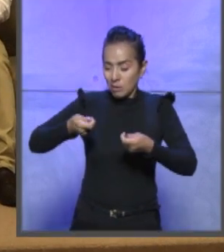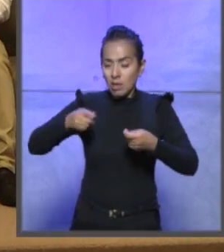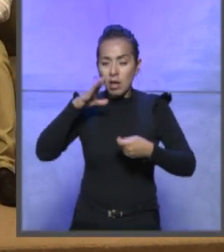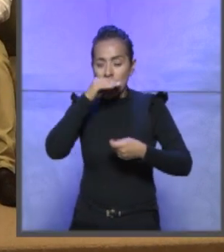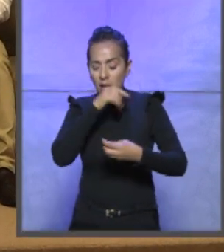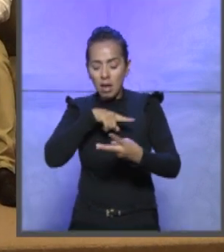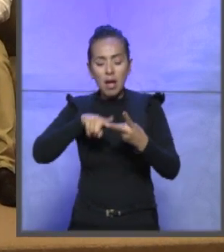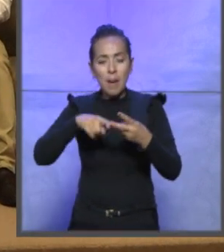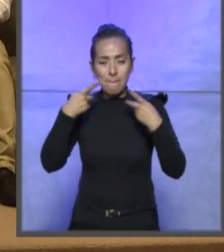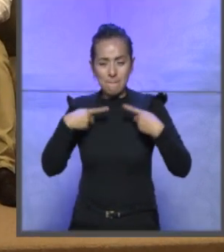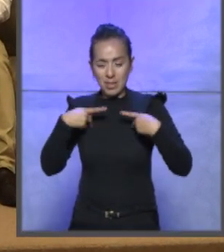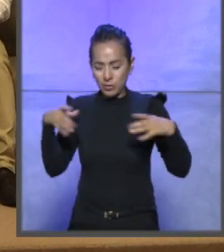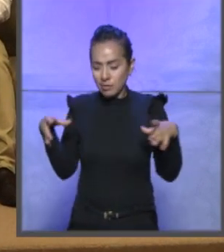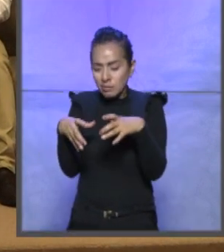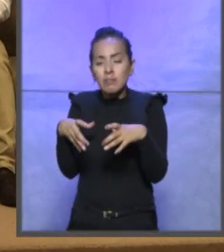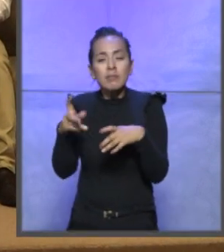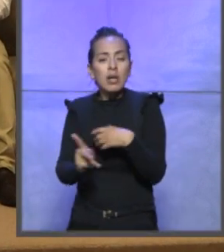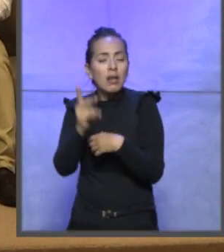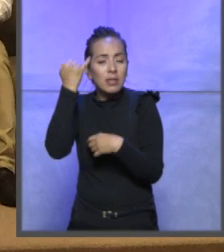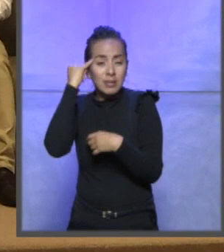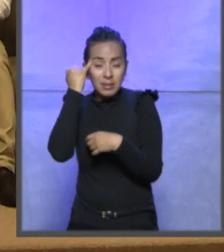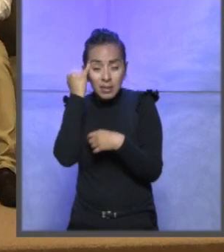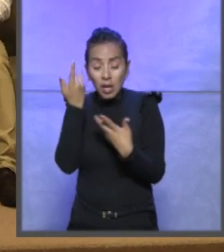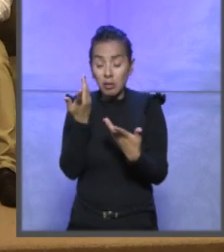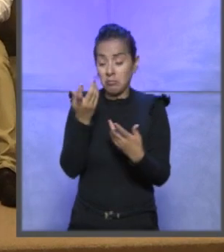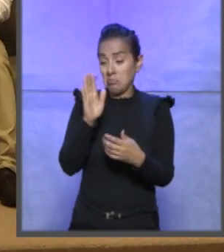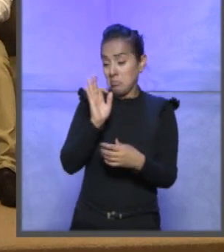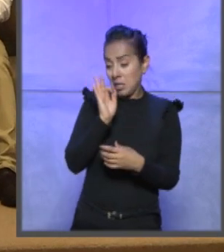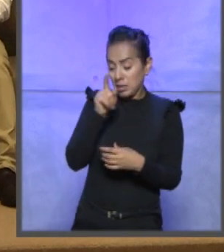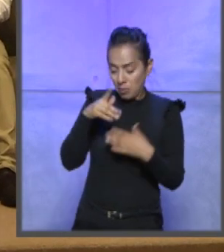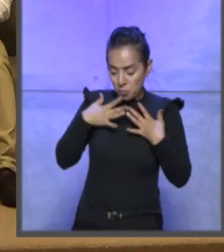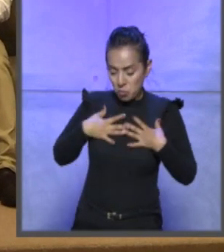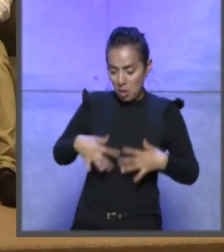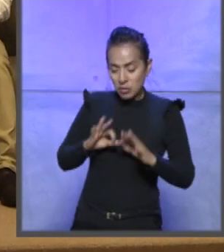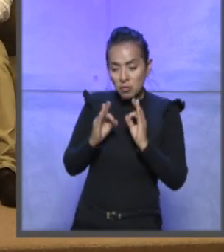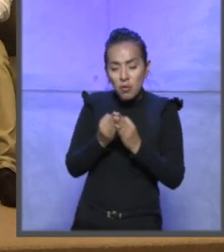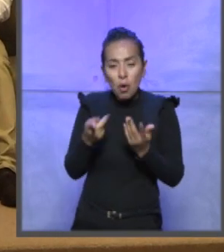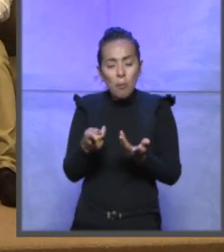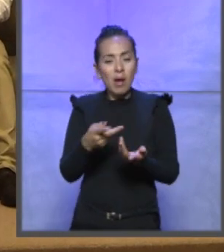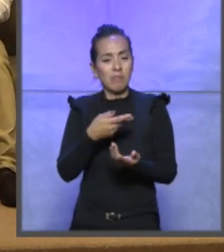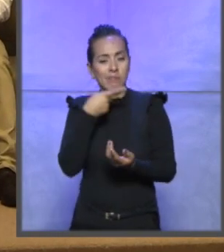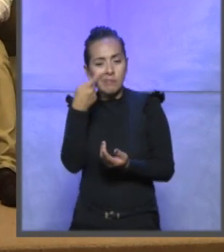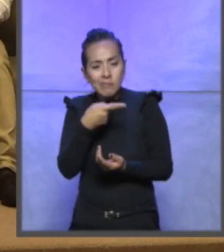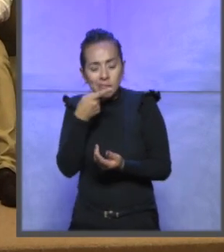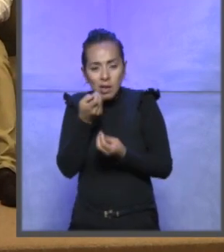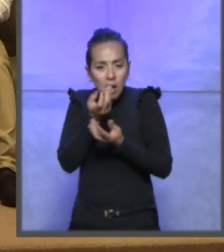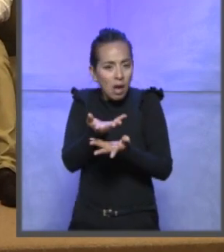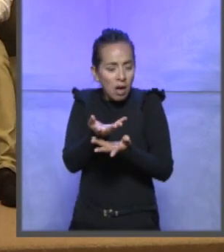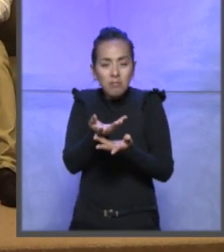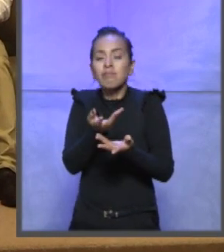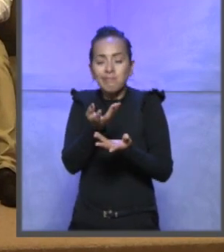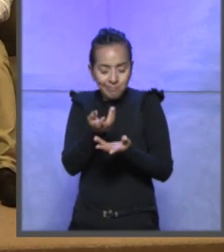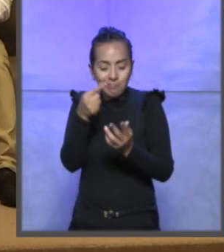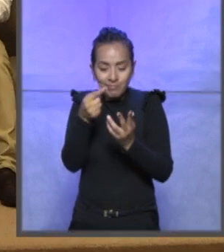personas indígenas, de todas las cuestiones, hasta por vestimenta, por maneras que tenemos de hablar, por todas estas